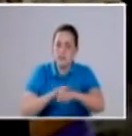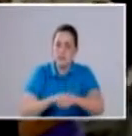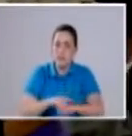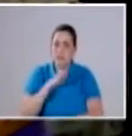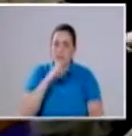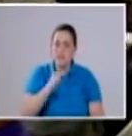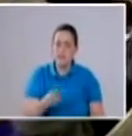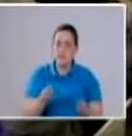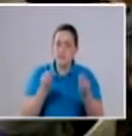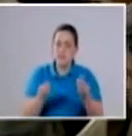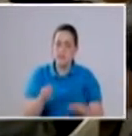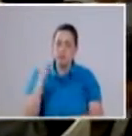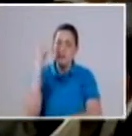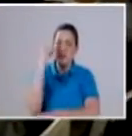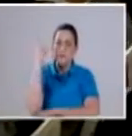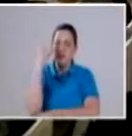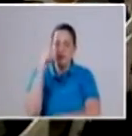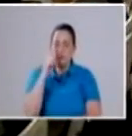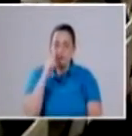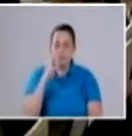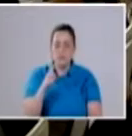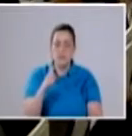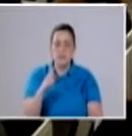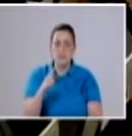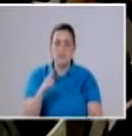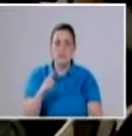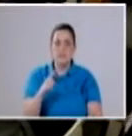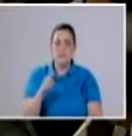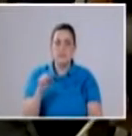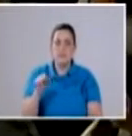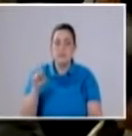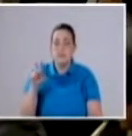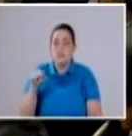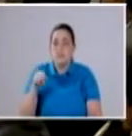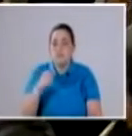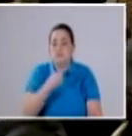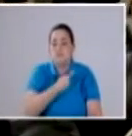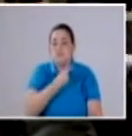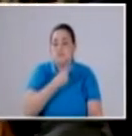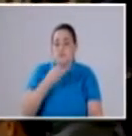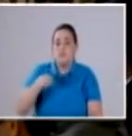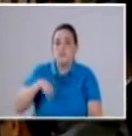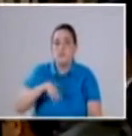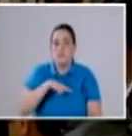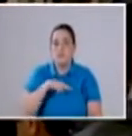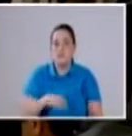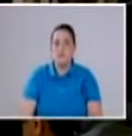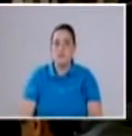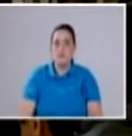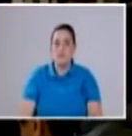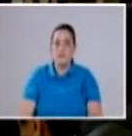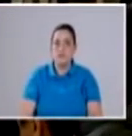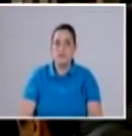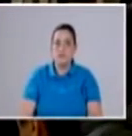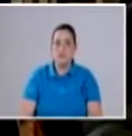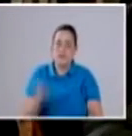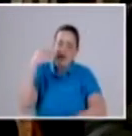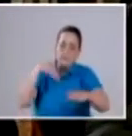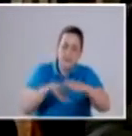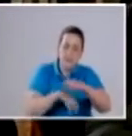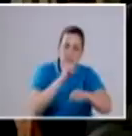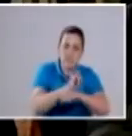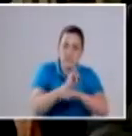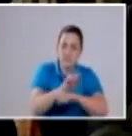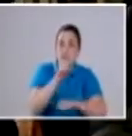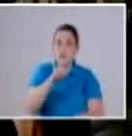Porque miren, hermanos, si no solo nosotros los pastores metidos ahí en la iglesia, no. Si usted tiene que